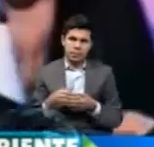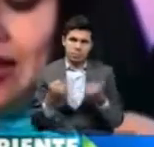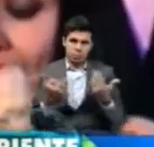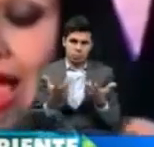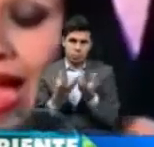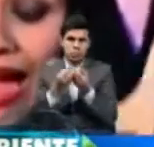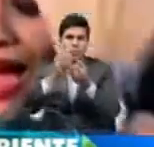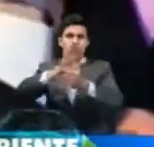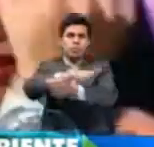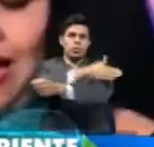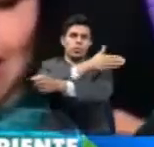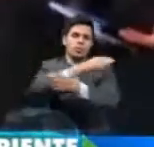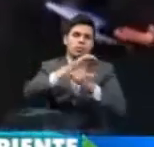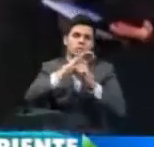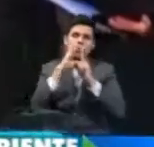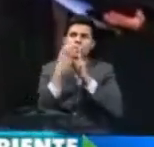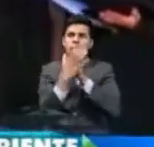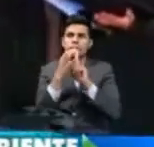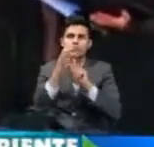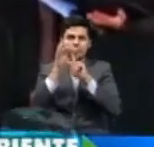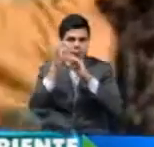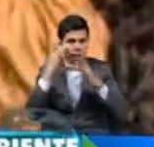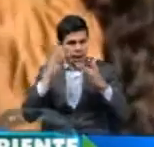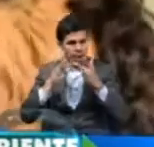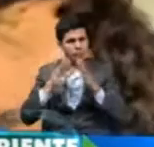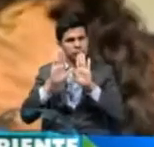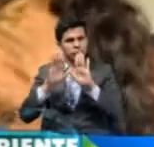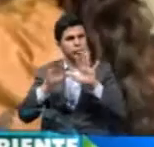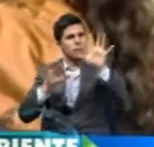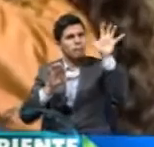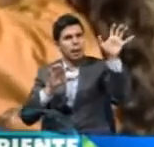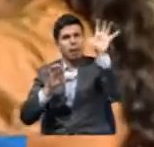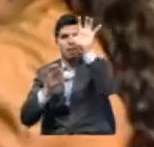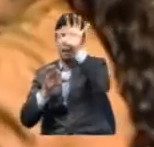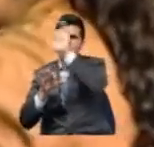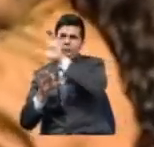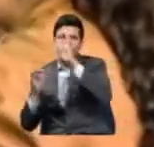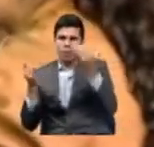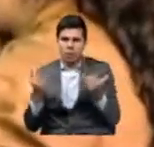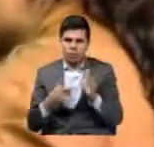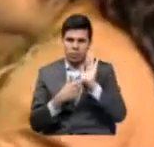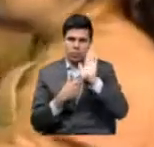presentarán un repertorio folclórico, típico y representativo de cada uno de sus países.